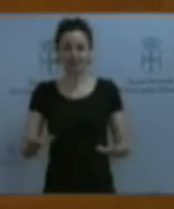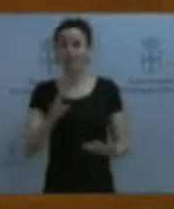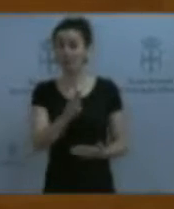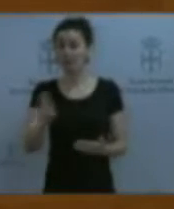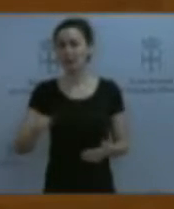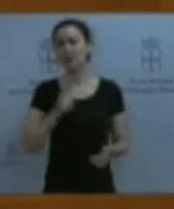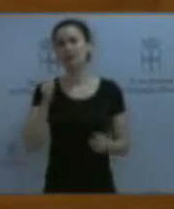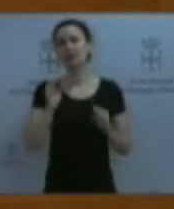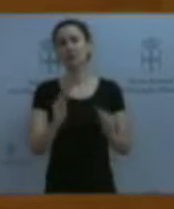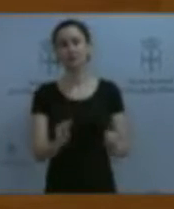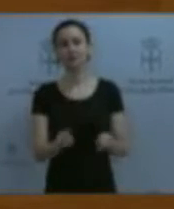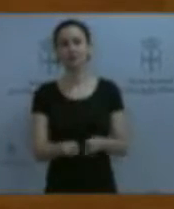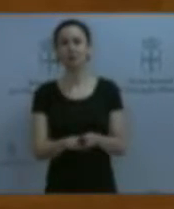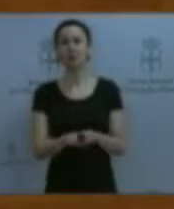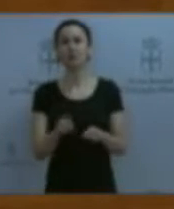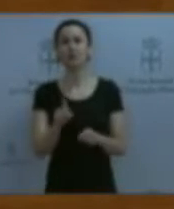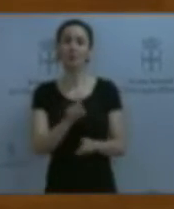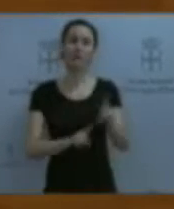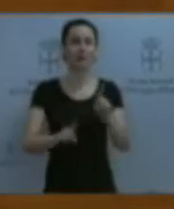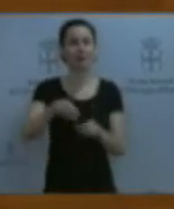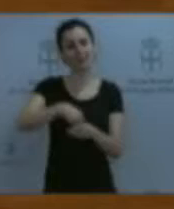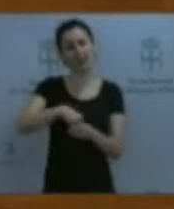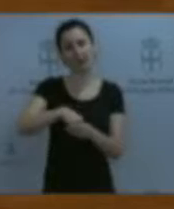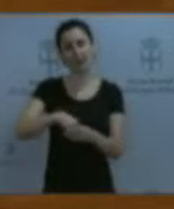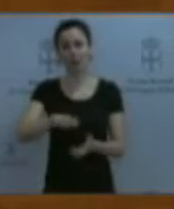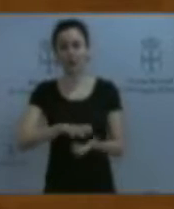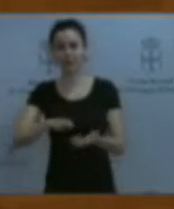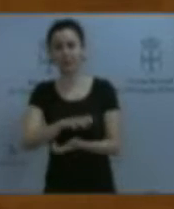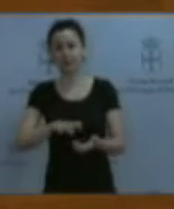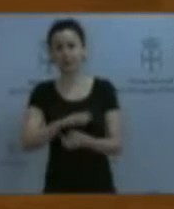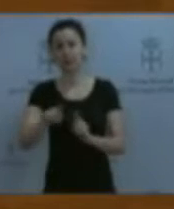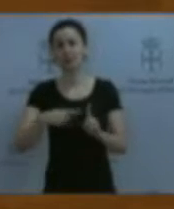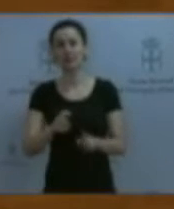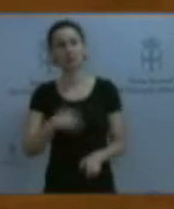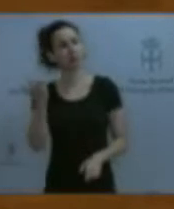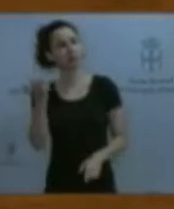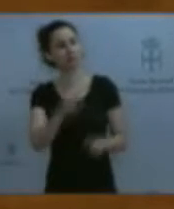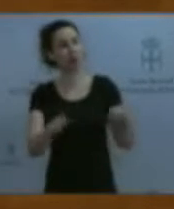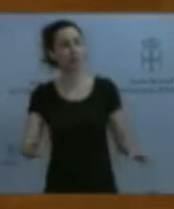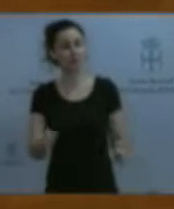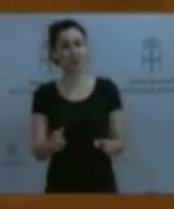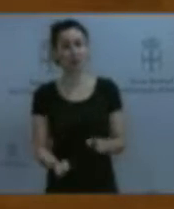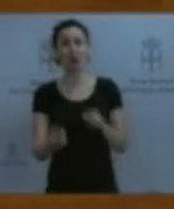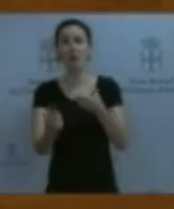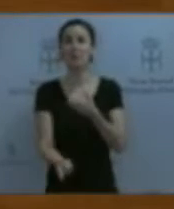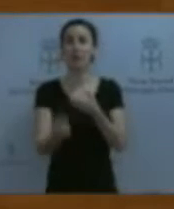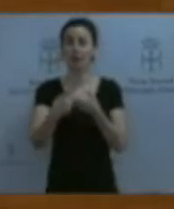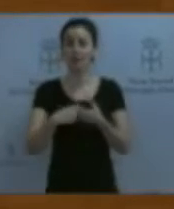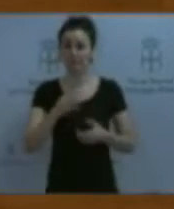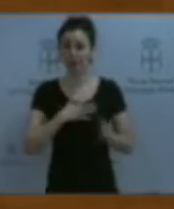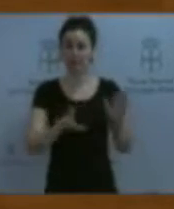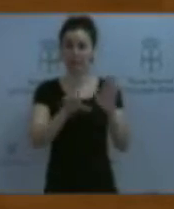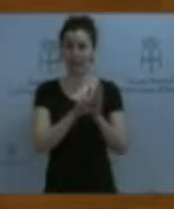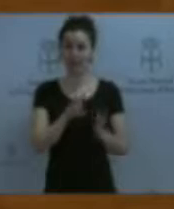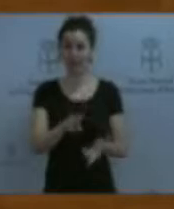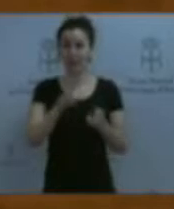su ensimismamiento en sus problemas internos e instrumentalizado la indignación ciudadana para introducir en nuestra legislación tributaria medidas